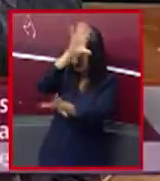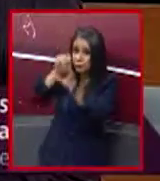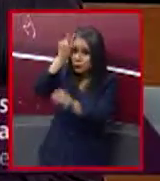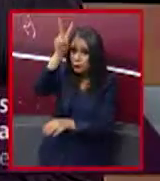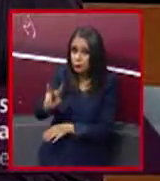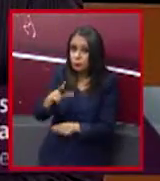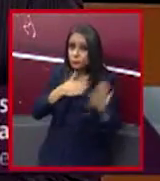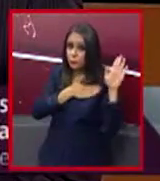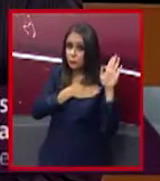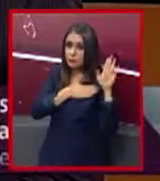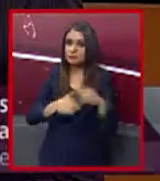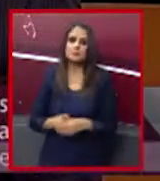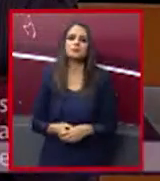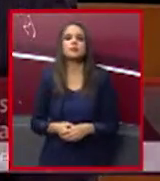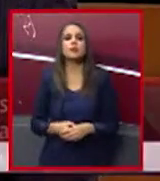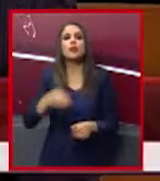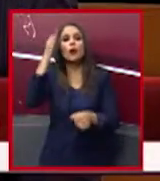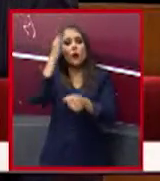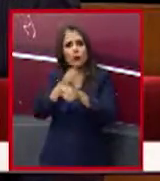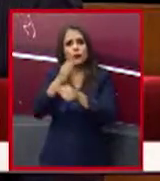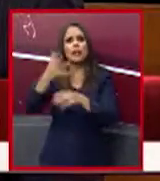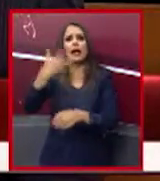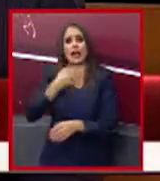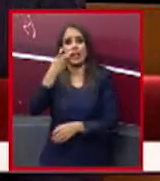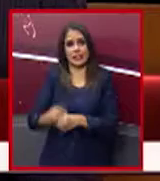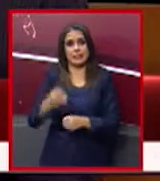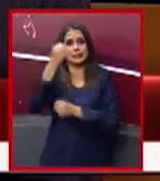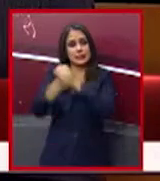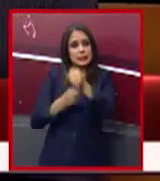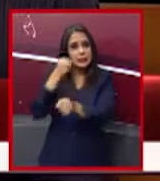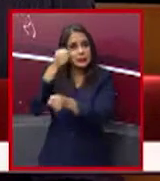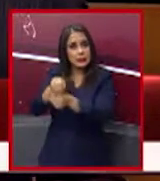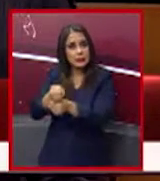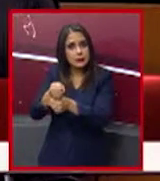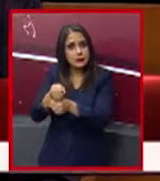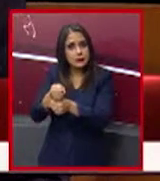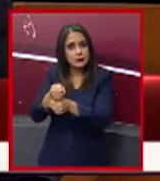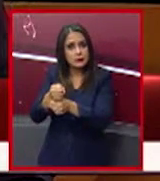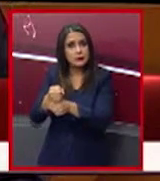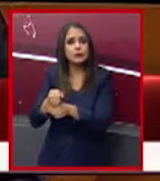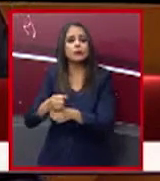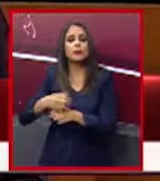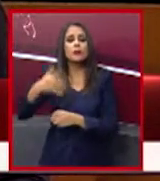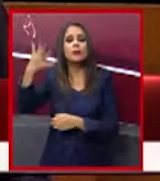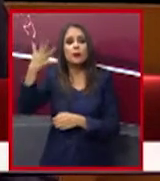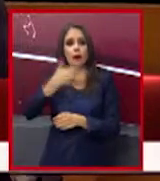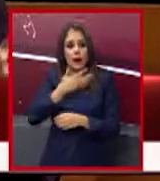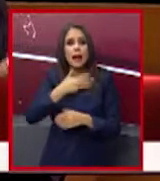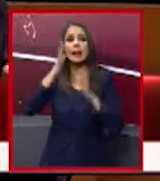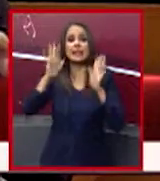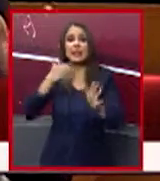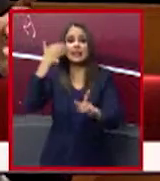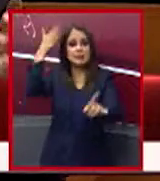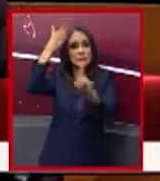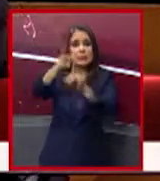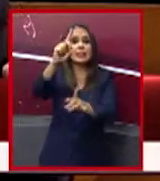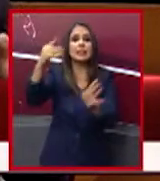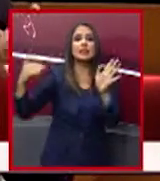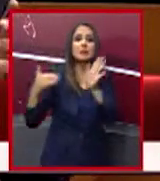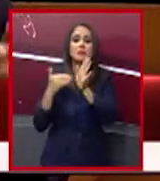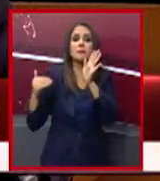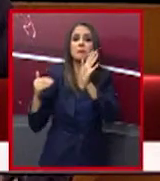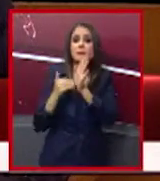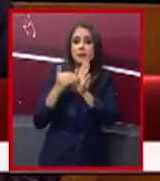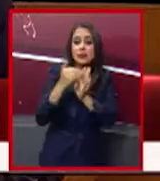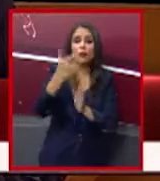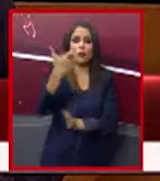Hoy tenemos una balanza superavitaria. Solamente este año nosotros consideramos que podríamos llegar a los 30,000 millones